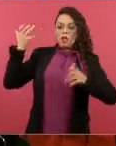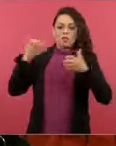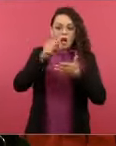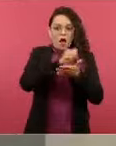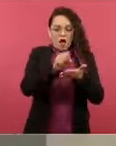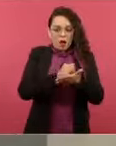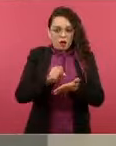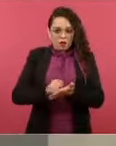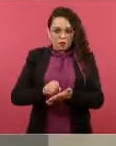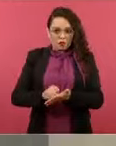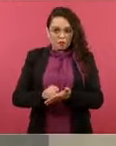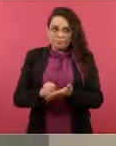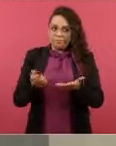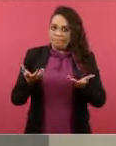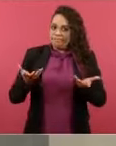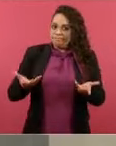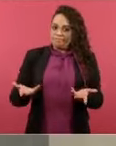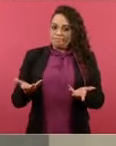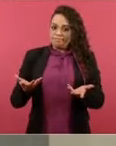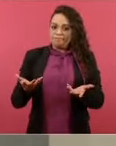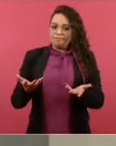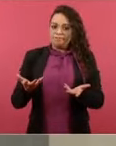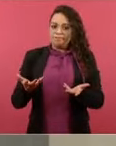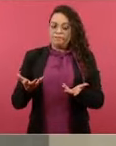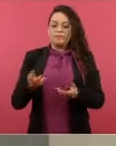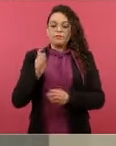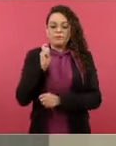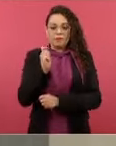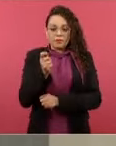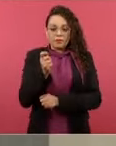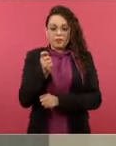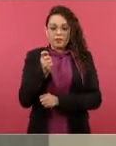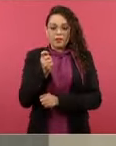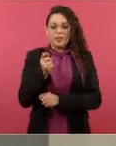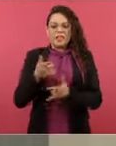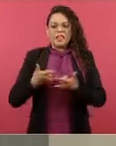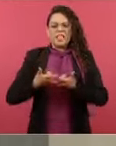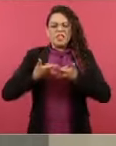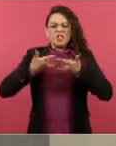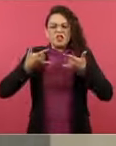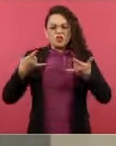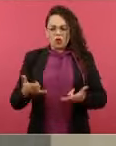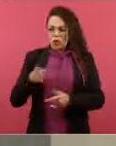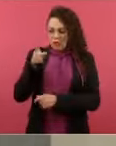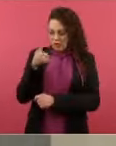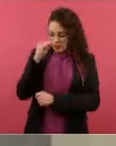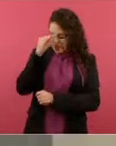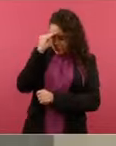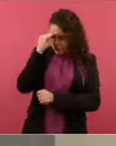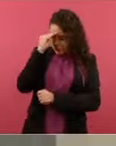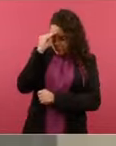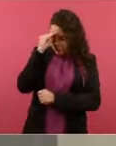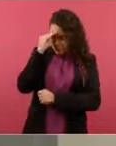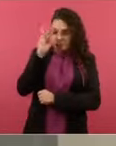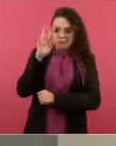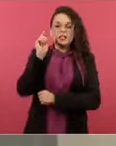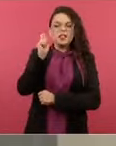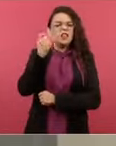es reconocerme como sujeto histórico, pensar y pensarme históricamente. ¿Qué quiere decir esto, padres de